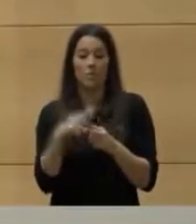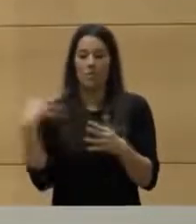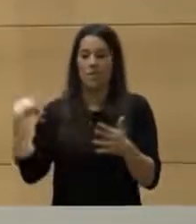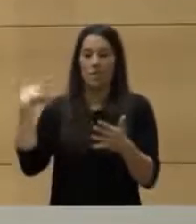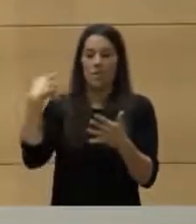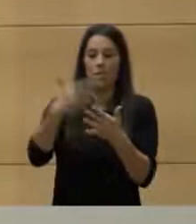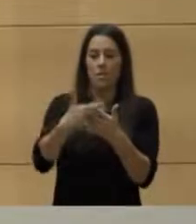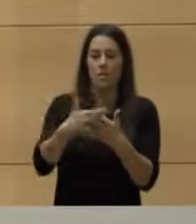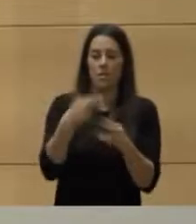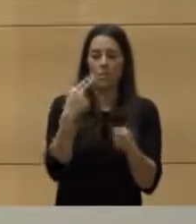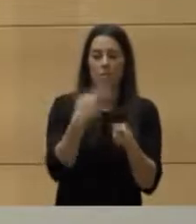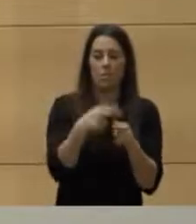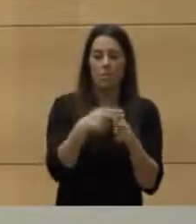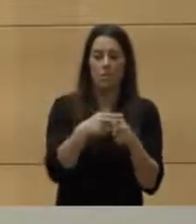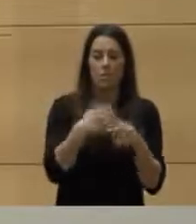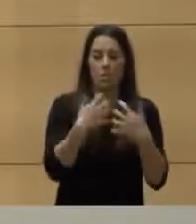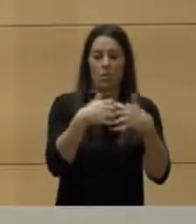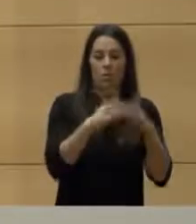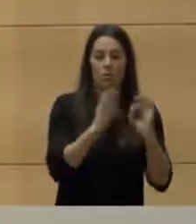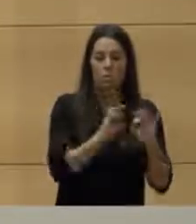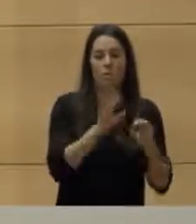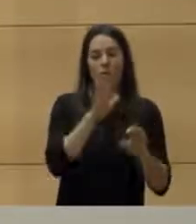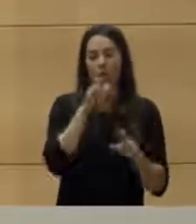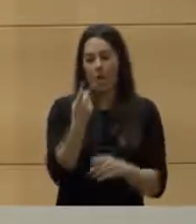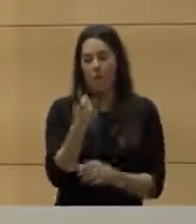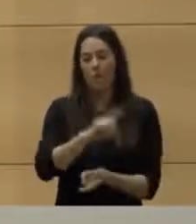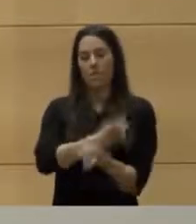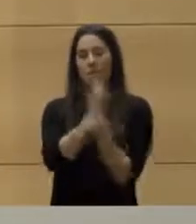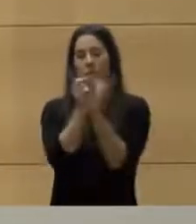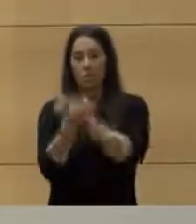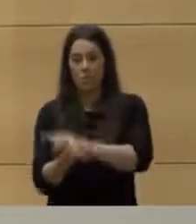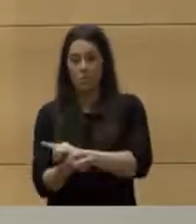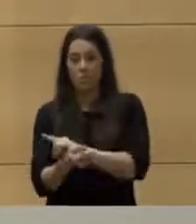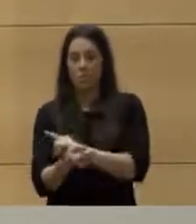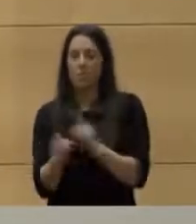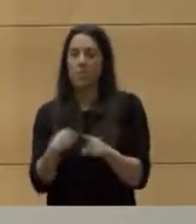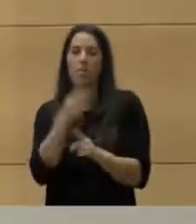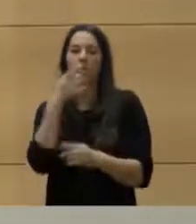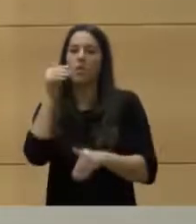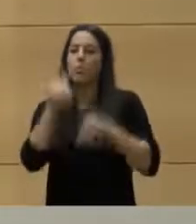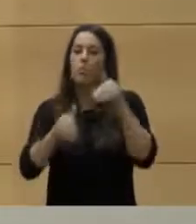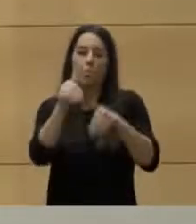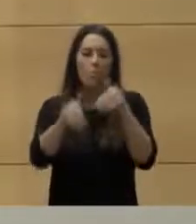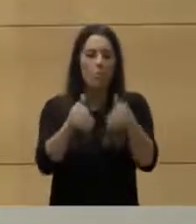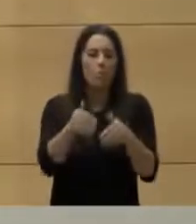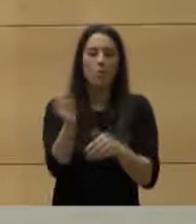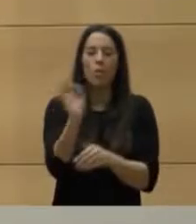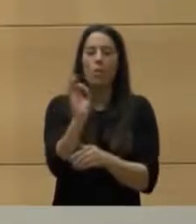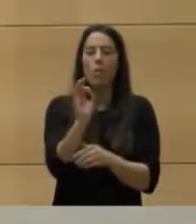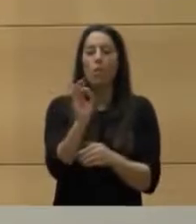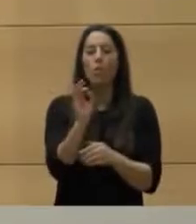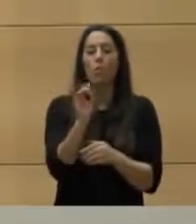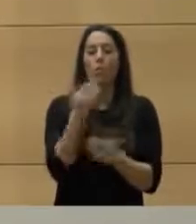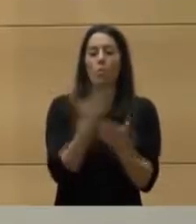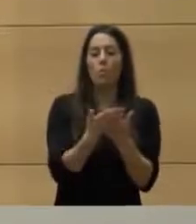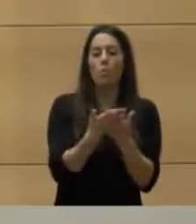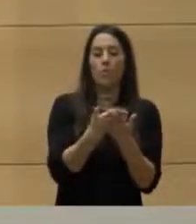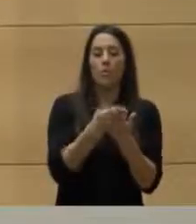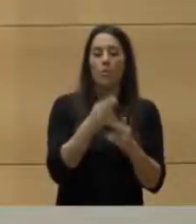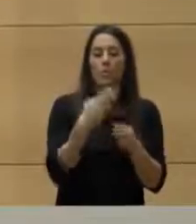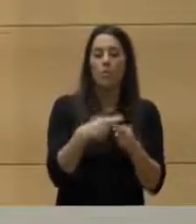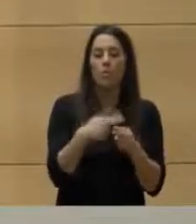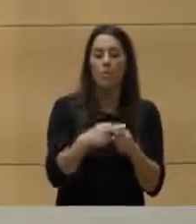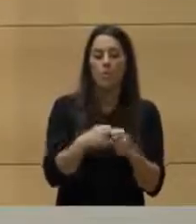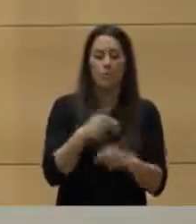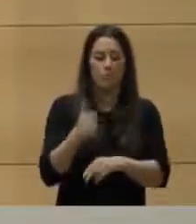ahora. En las elecciones o en las propuestas políticas, la ciudadanía dice, ¿qué me vais a